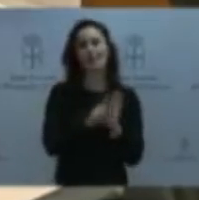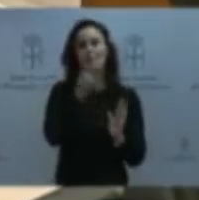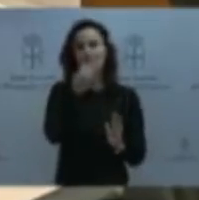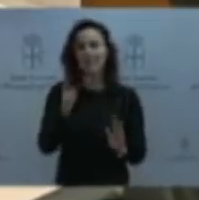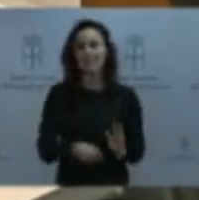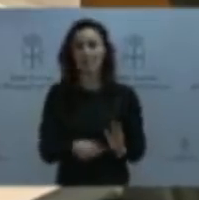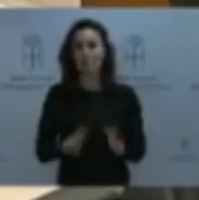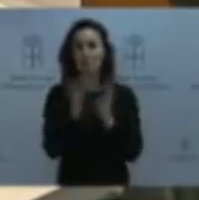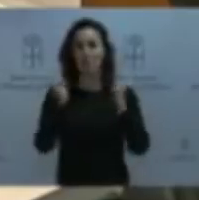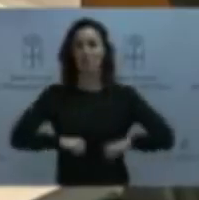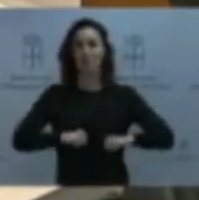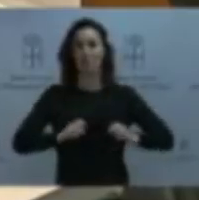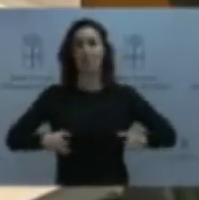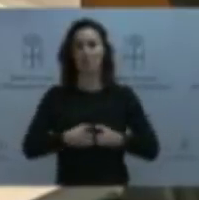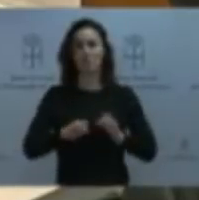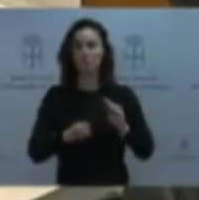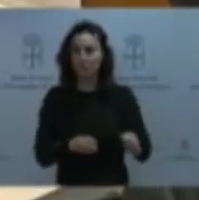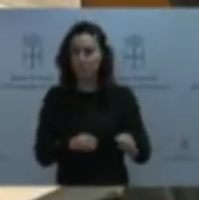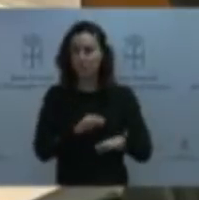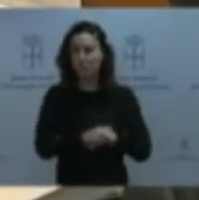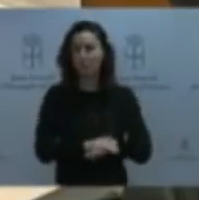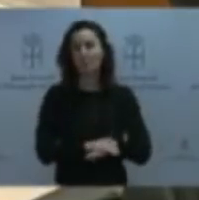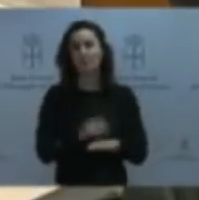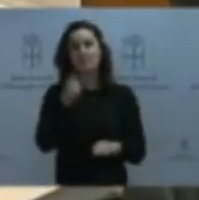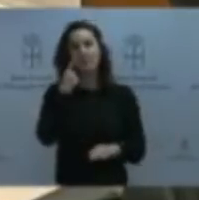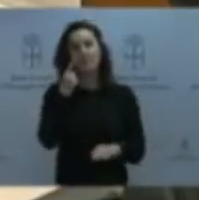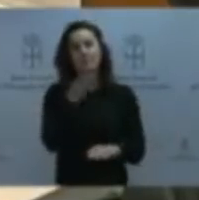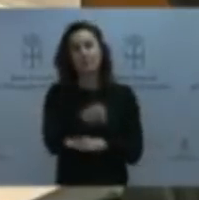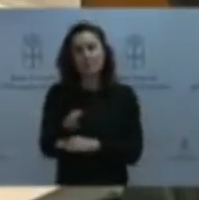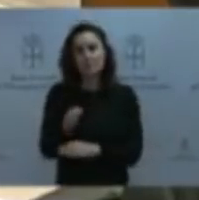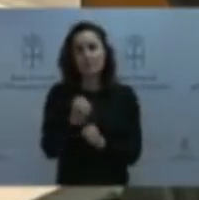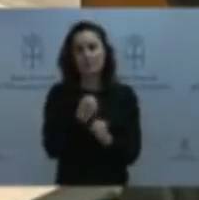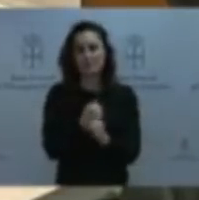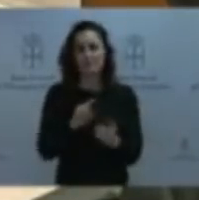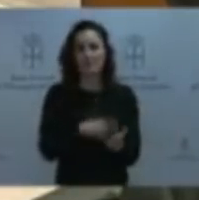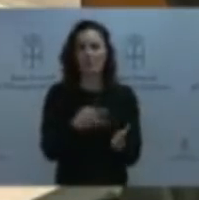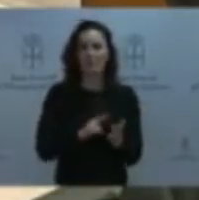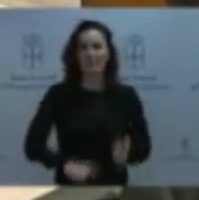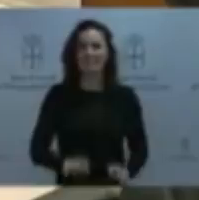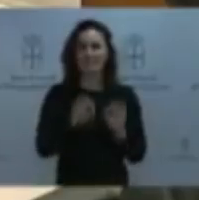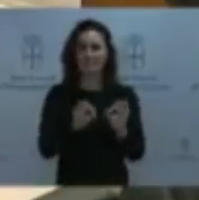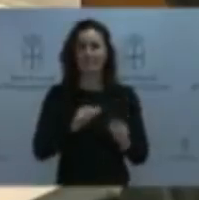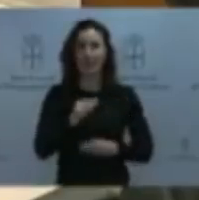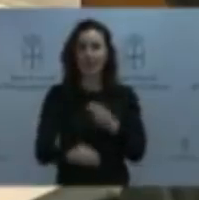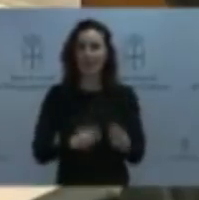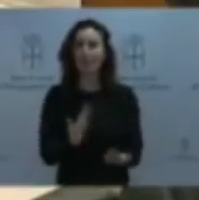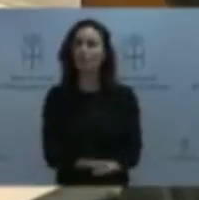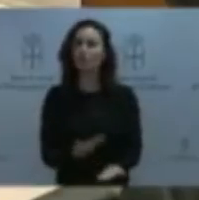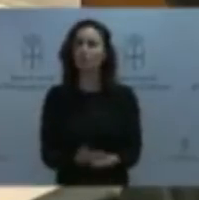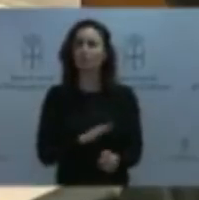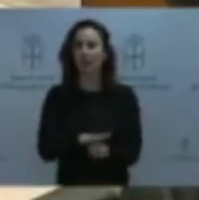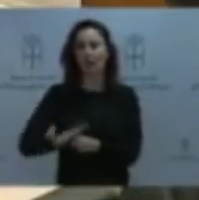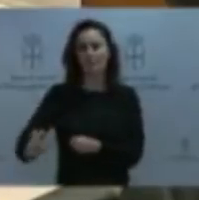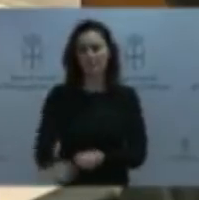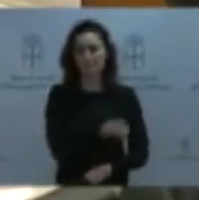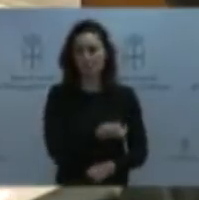sentido. La Inspección de Trabajo desarrolla planes específicos en la verificación de estas materias. En los ámbitos de la concesión